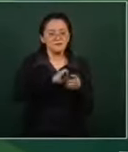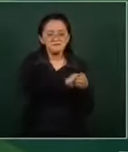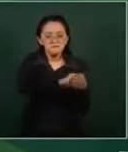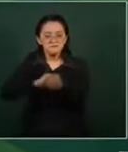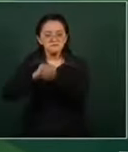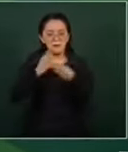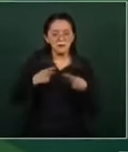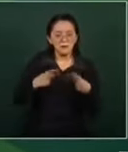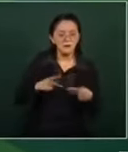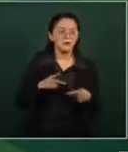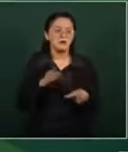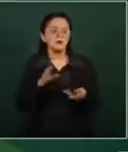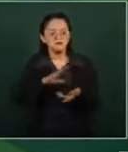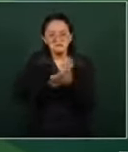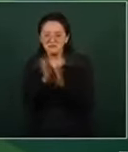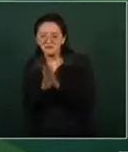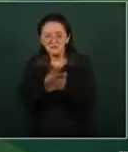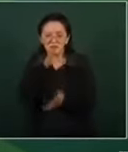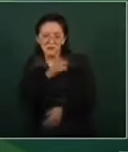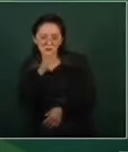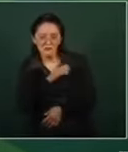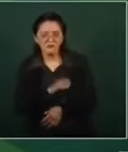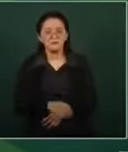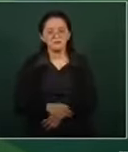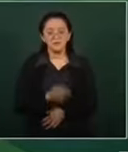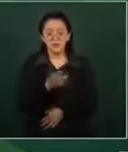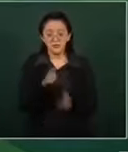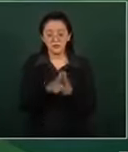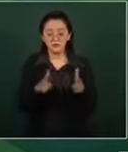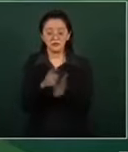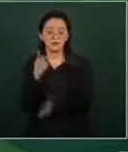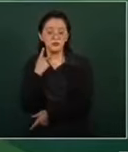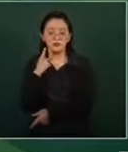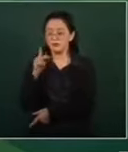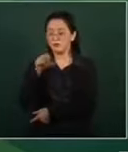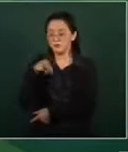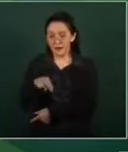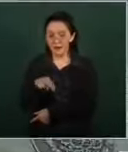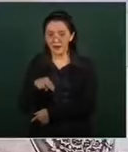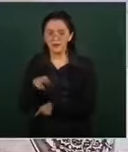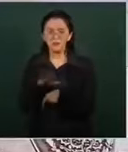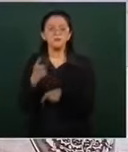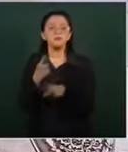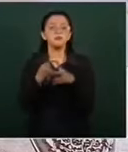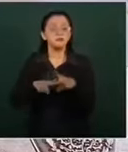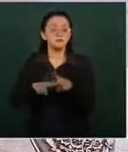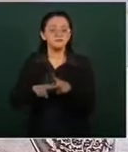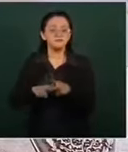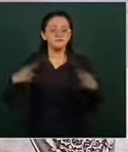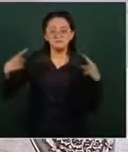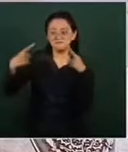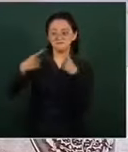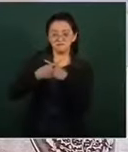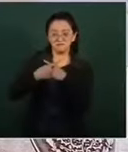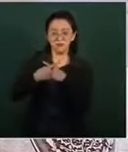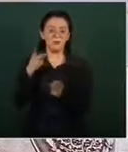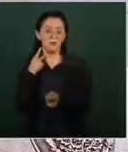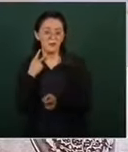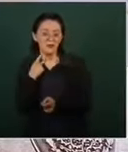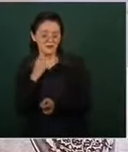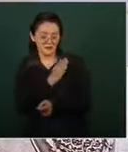les estoy diciendo de que el pan surgió para oponerse a la política popular y patriótica de las carreras